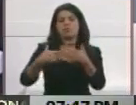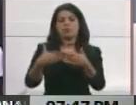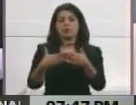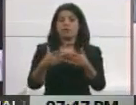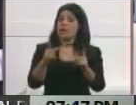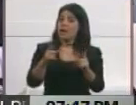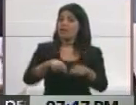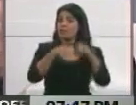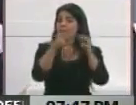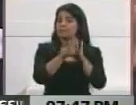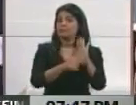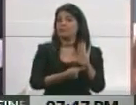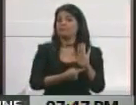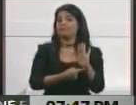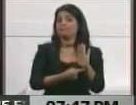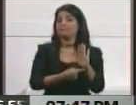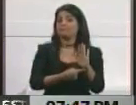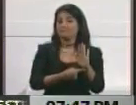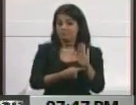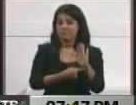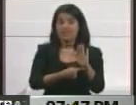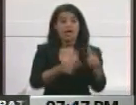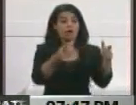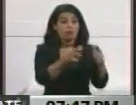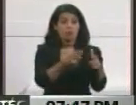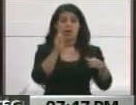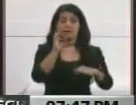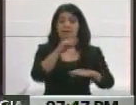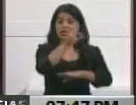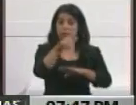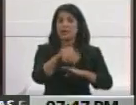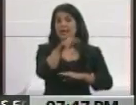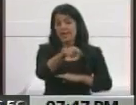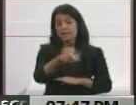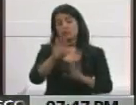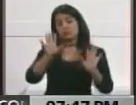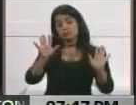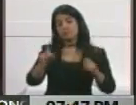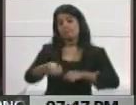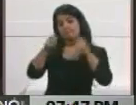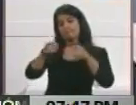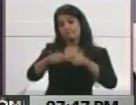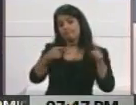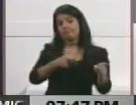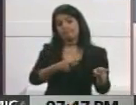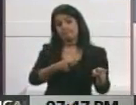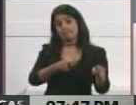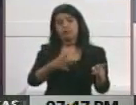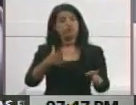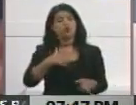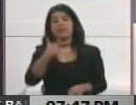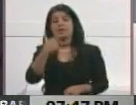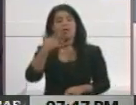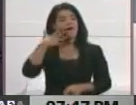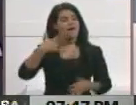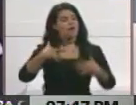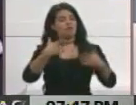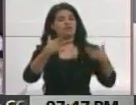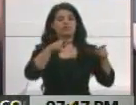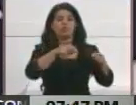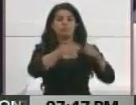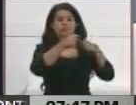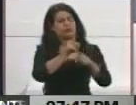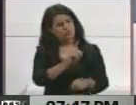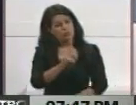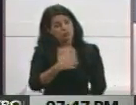delictuales en los que han incurrido lamentablemente yo no lo digo con satisfacción en los que ha incurrido y viene incurriendo